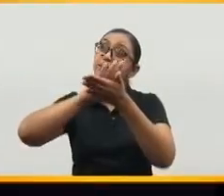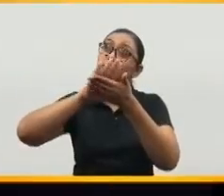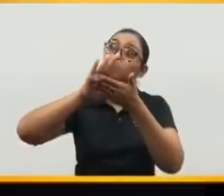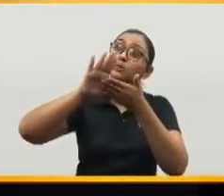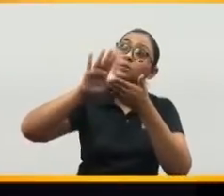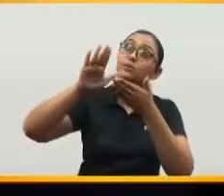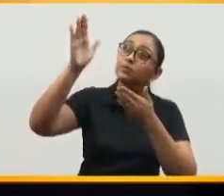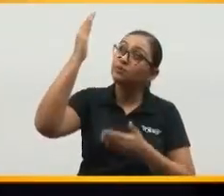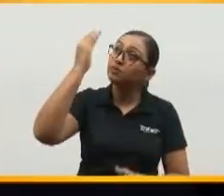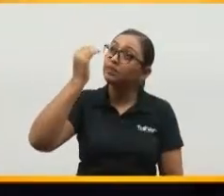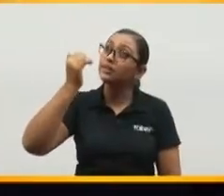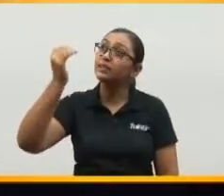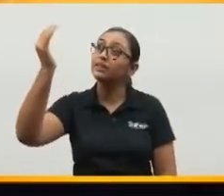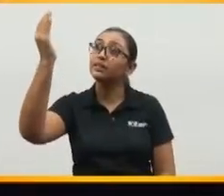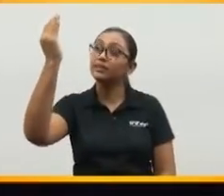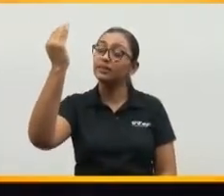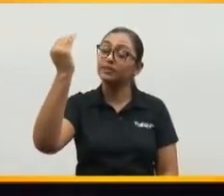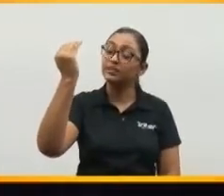Espíritu,